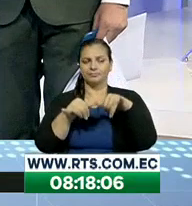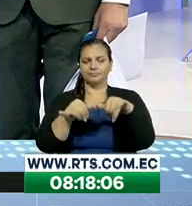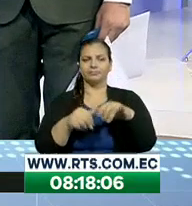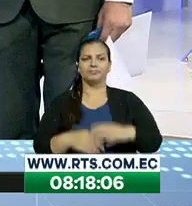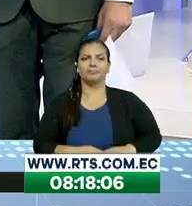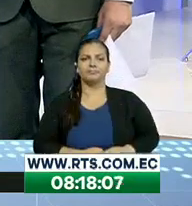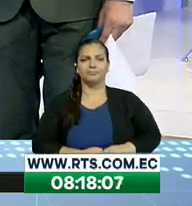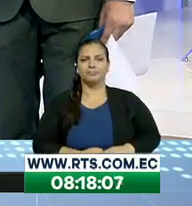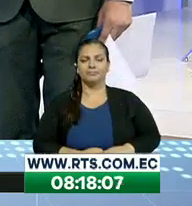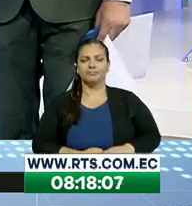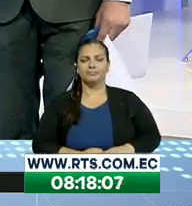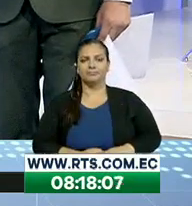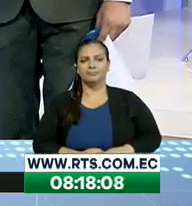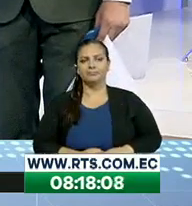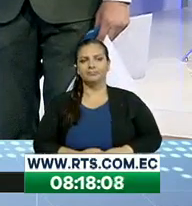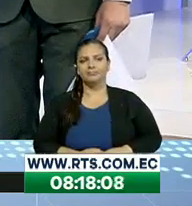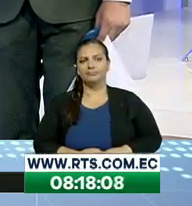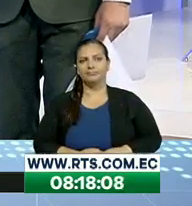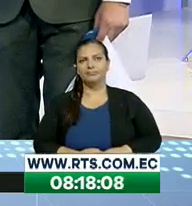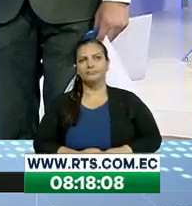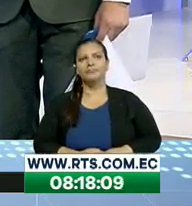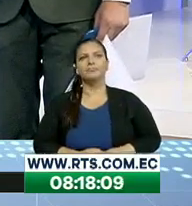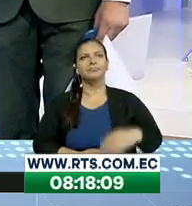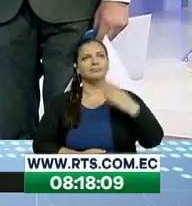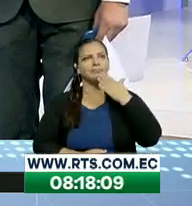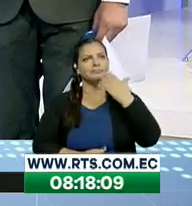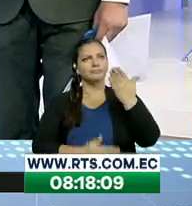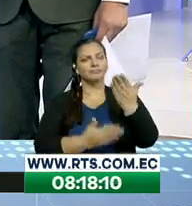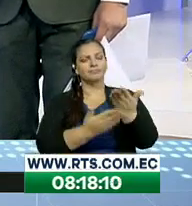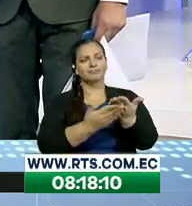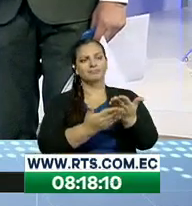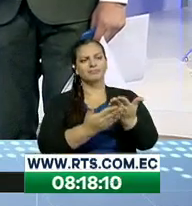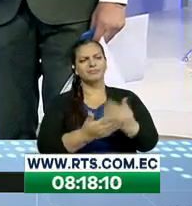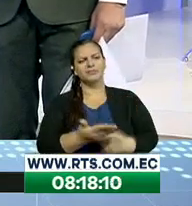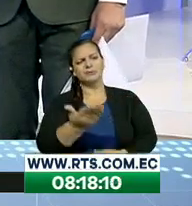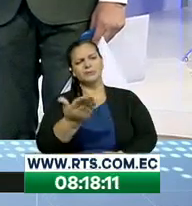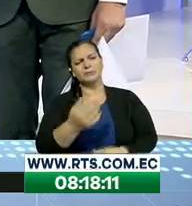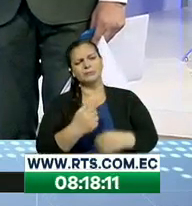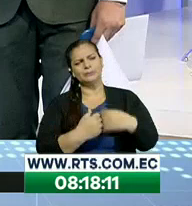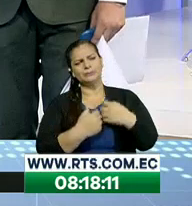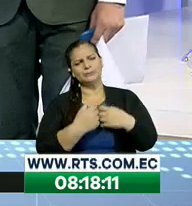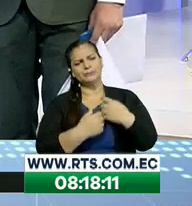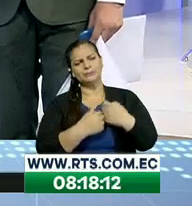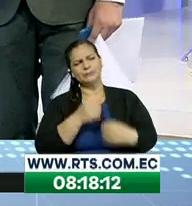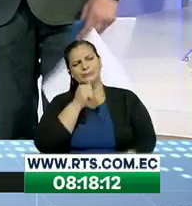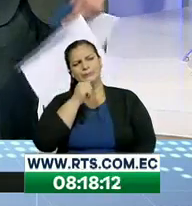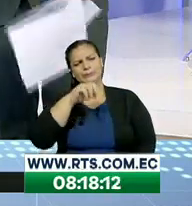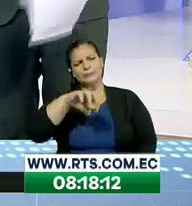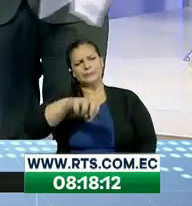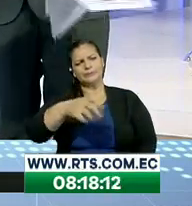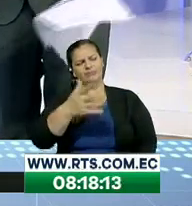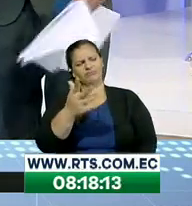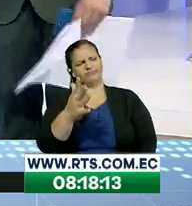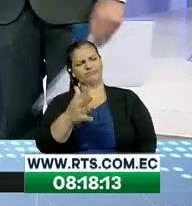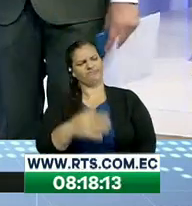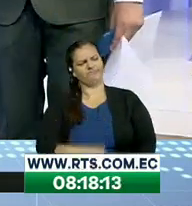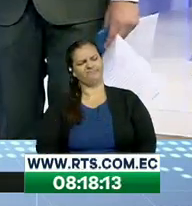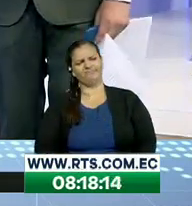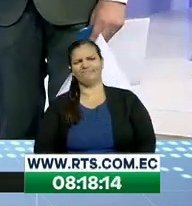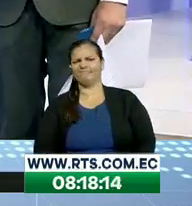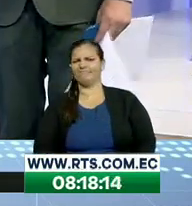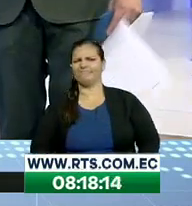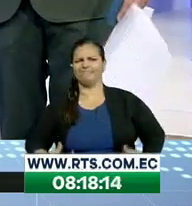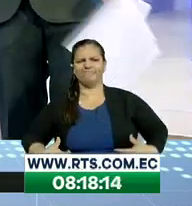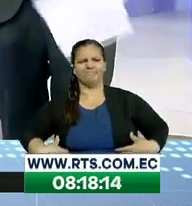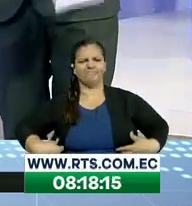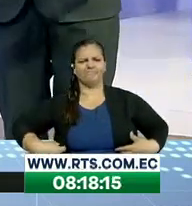información. Adelante. Muchísimas gracias, tocayo, y no es para menos. Bueno, en pleno siglo XXI me parece inverosímil que cuando uno nos puede observar